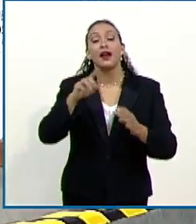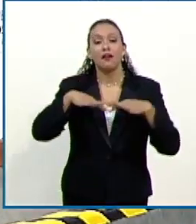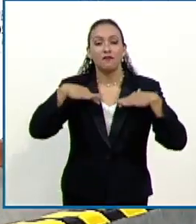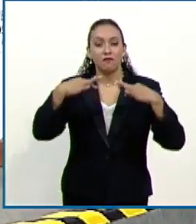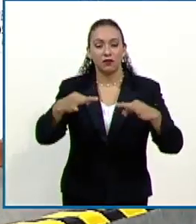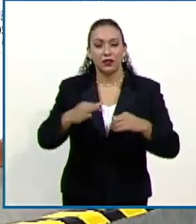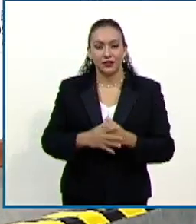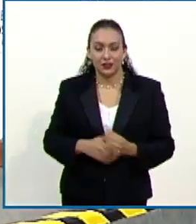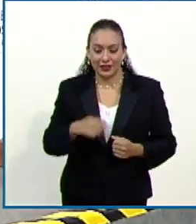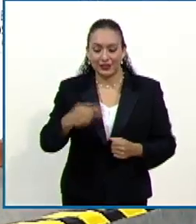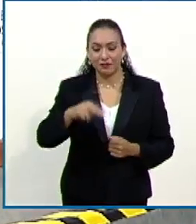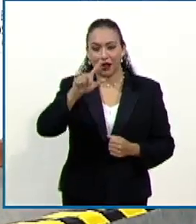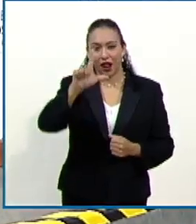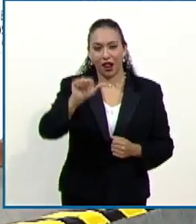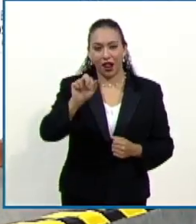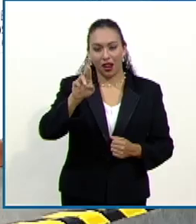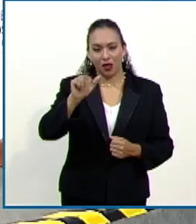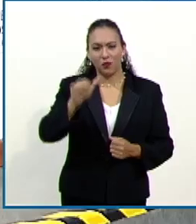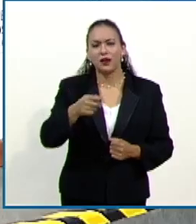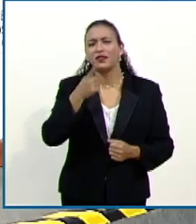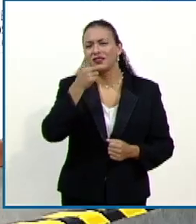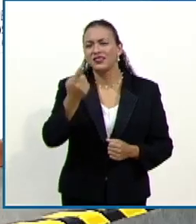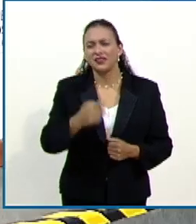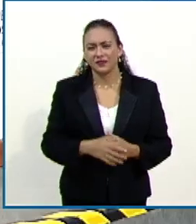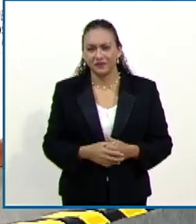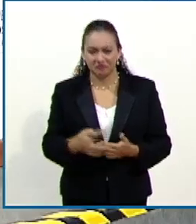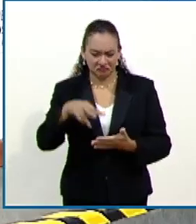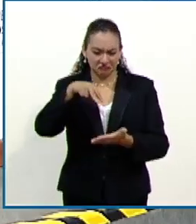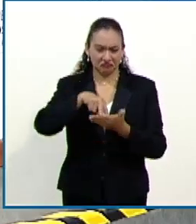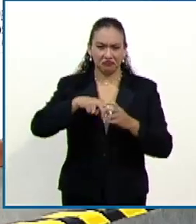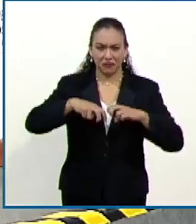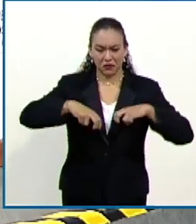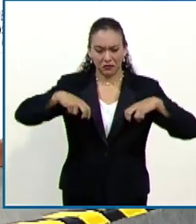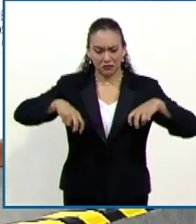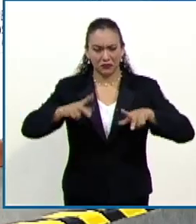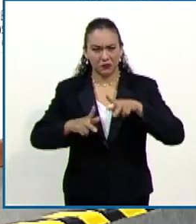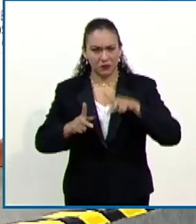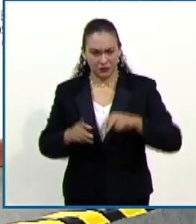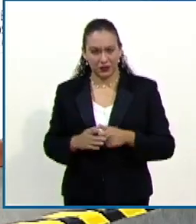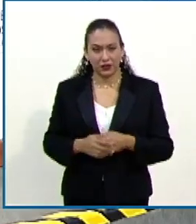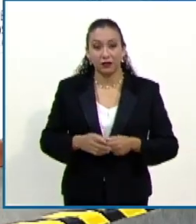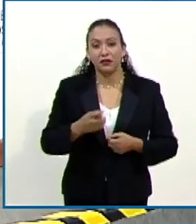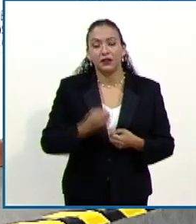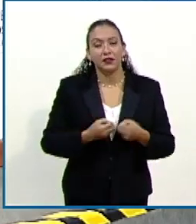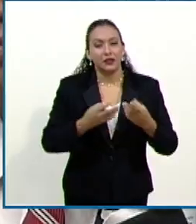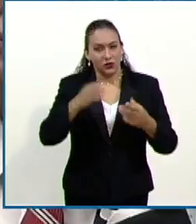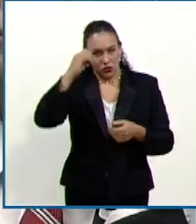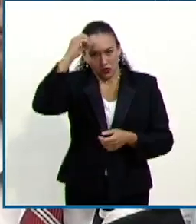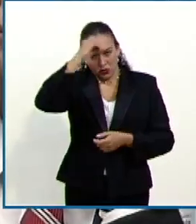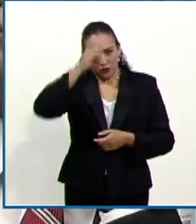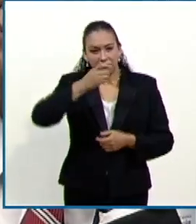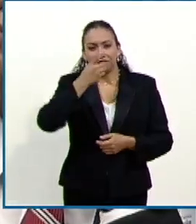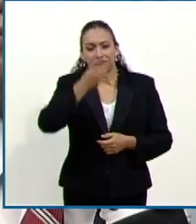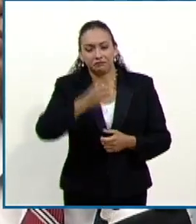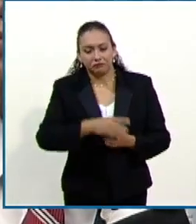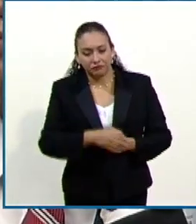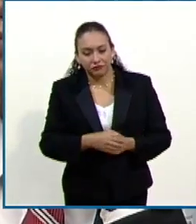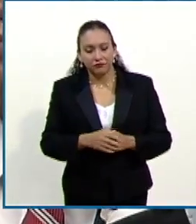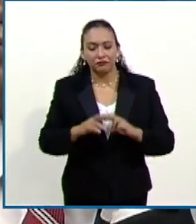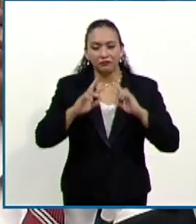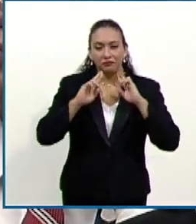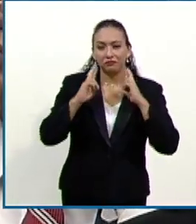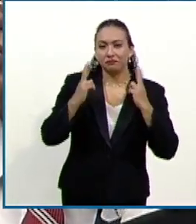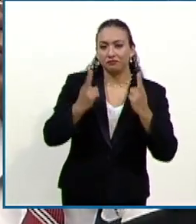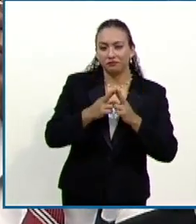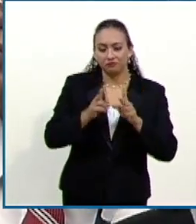Laurence Pantin, al participar en la segunda mesa del Encuentro Internacional sobre Independencia Judicial, Reflexiones desde la